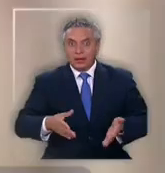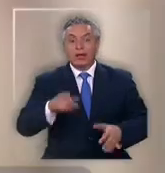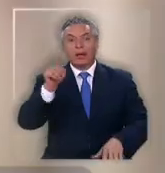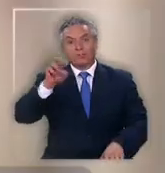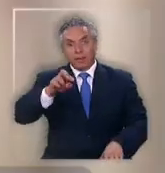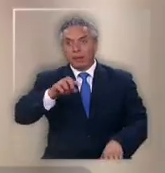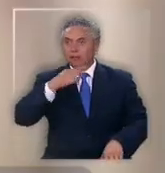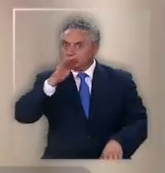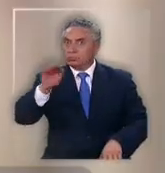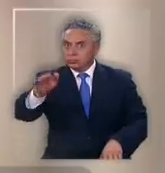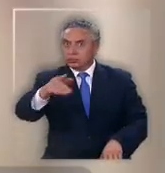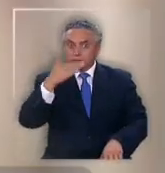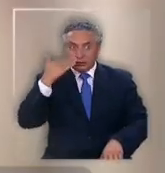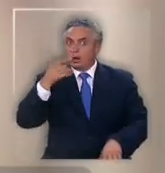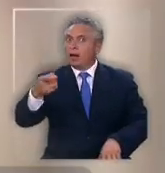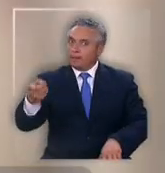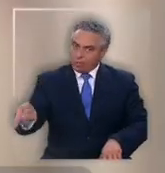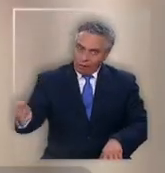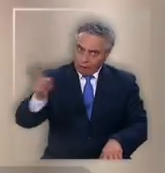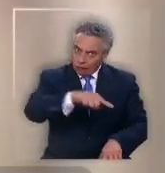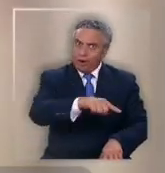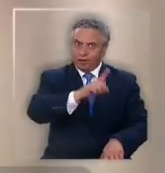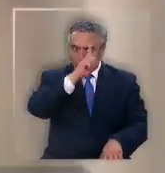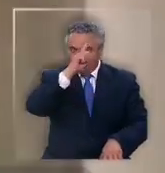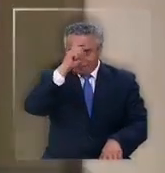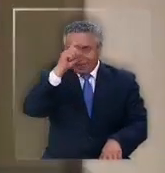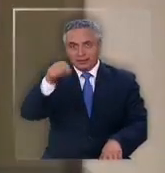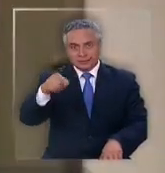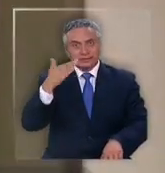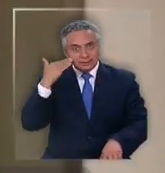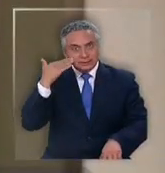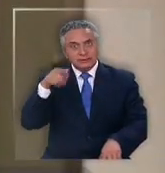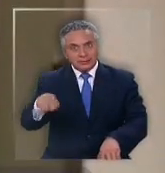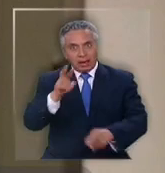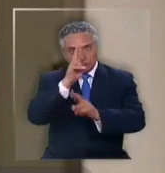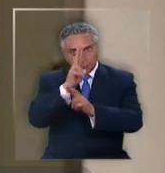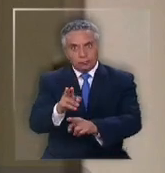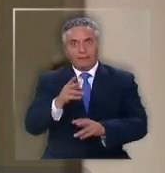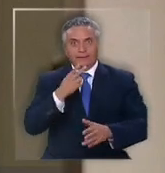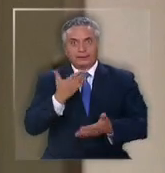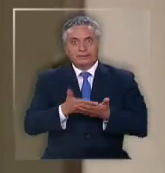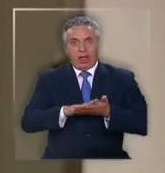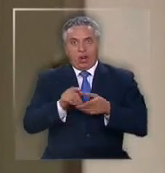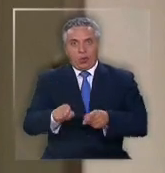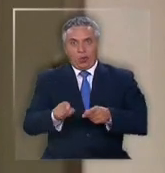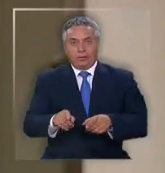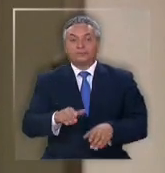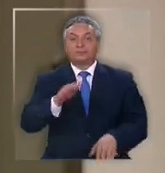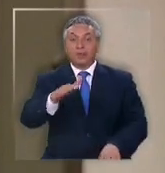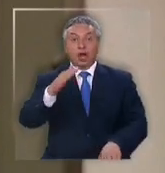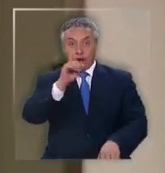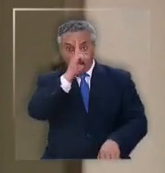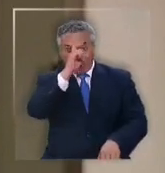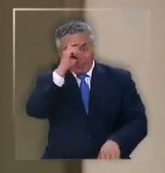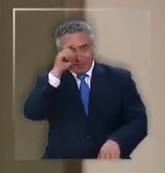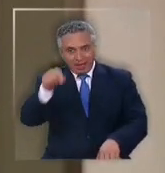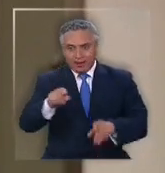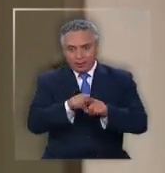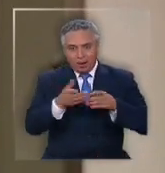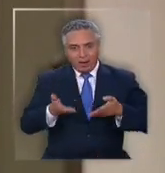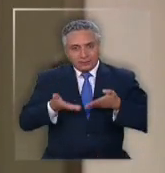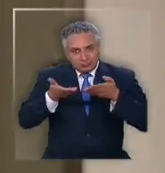por el bien de la pequeña el derecho a ser atendido en un hospital para un recién nacido es un derecho fundamental